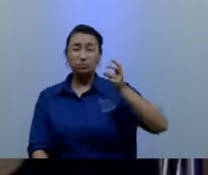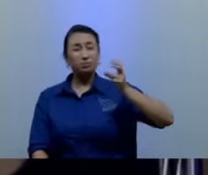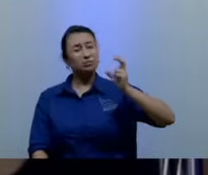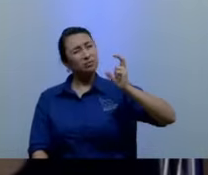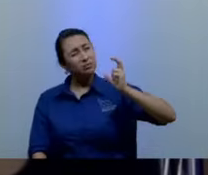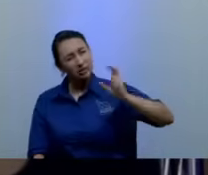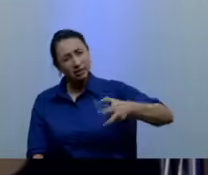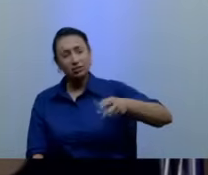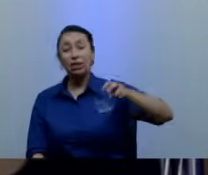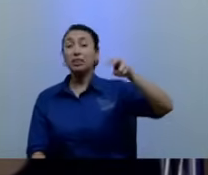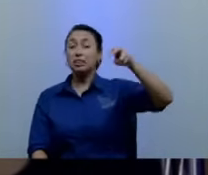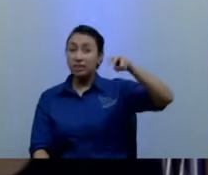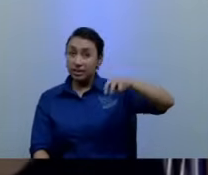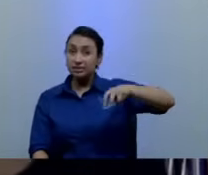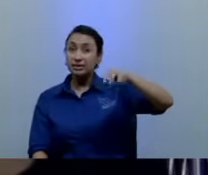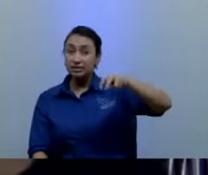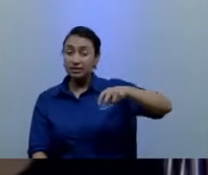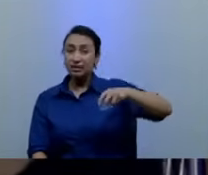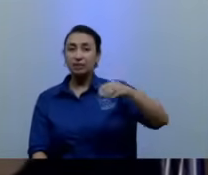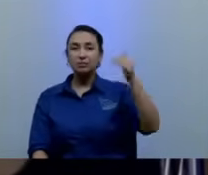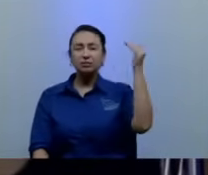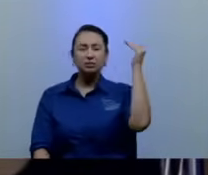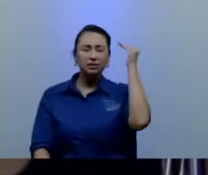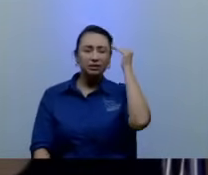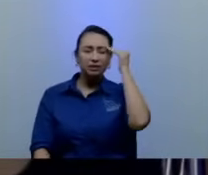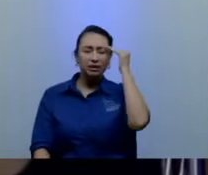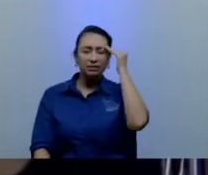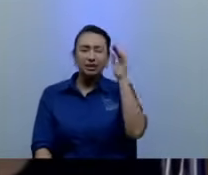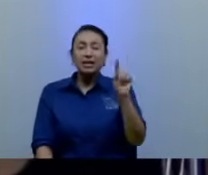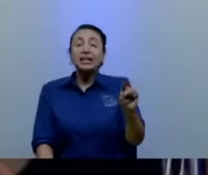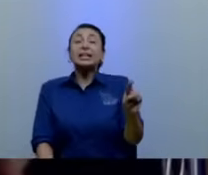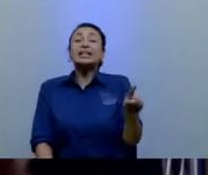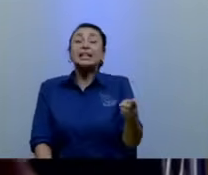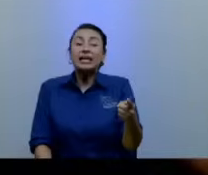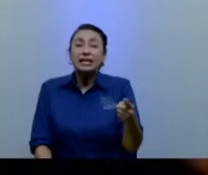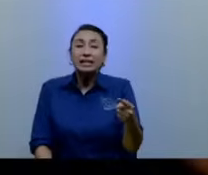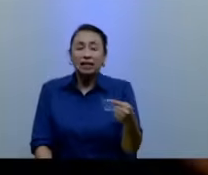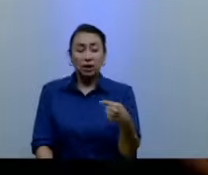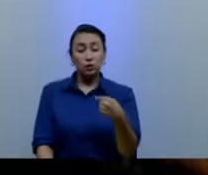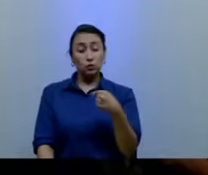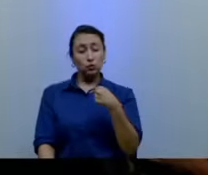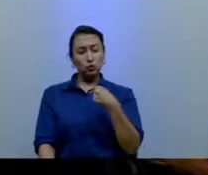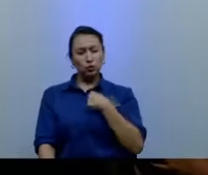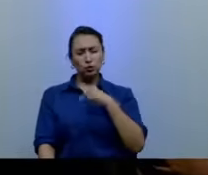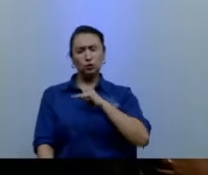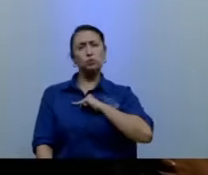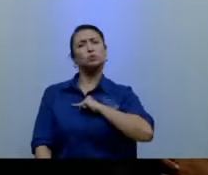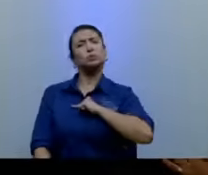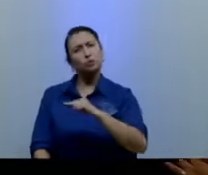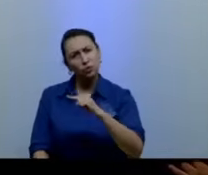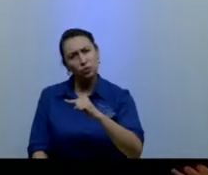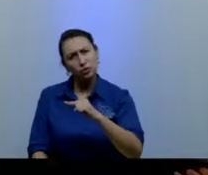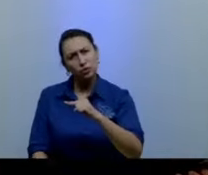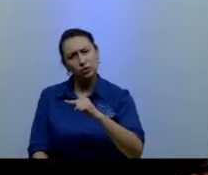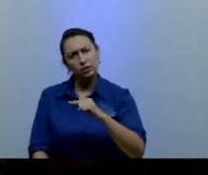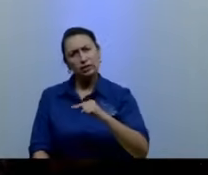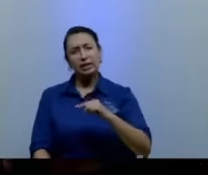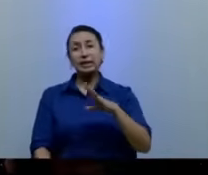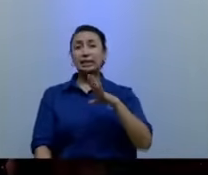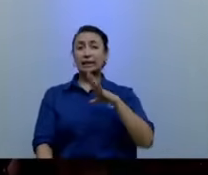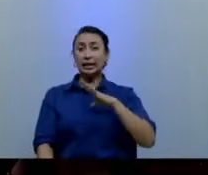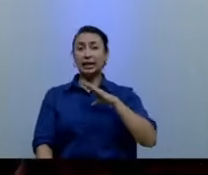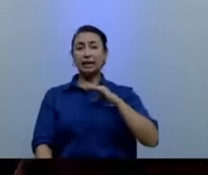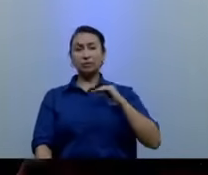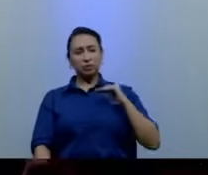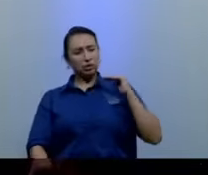ser, cambia nuestro ser, y empezamos a evolucionar en ser hijos de Dios, y entonces empezamos a dar